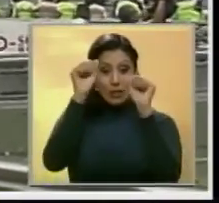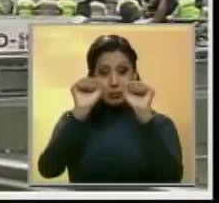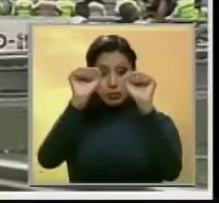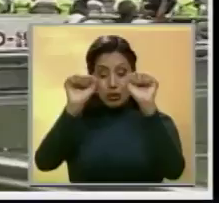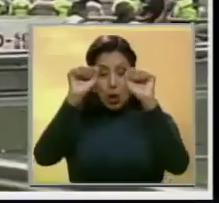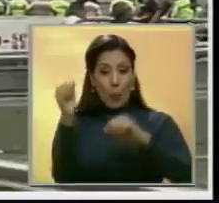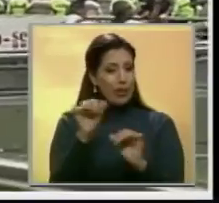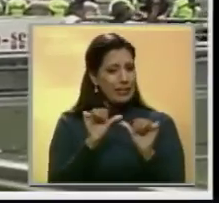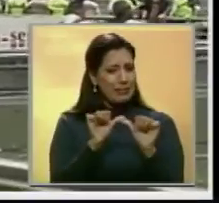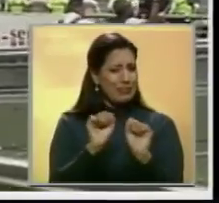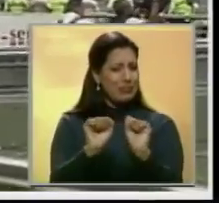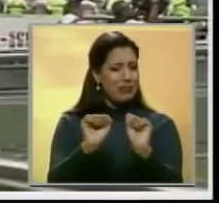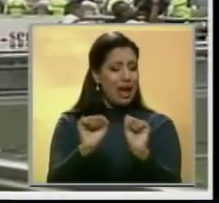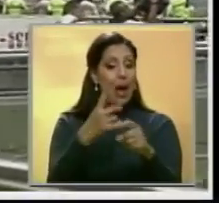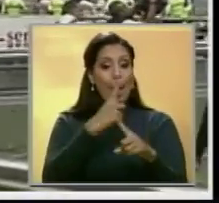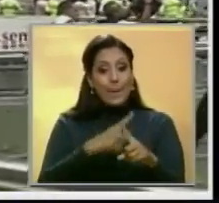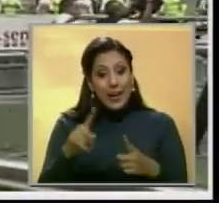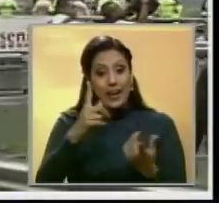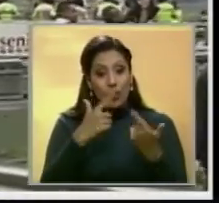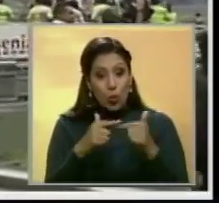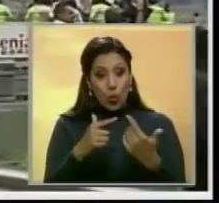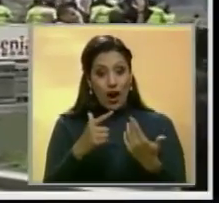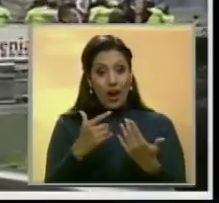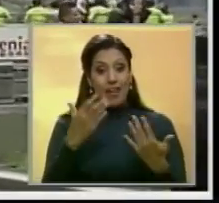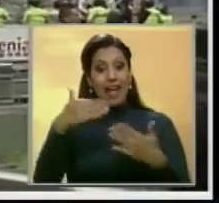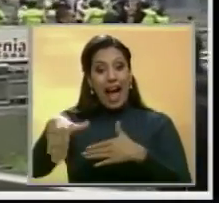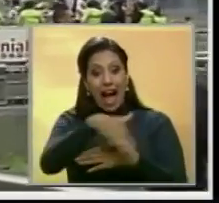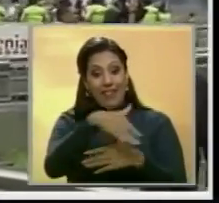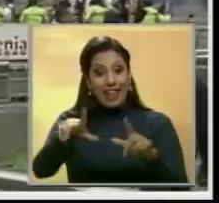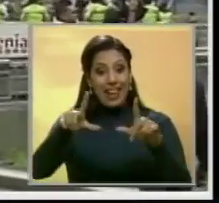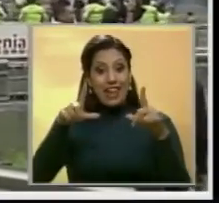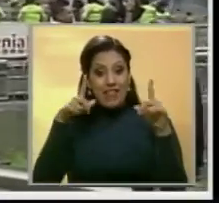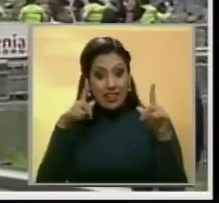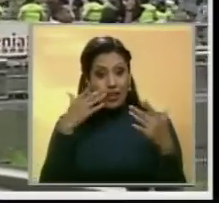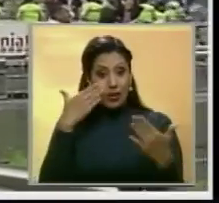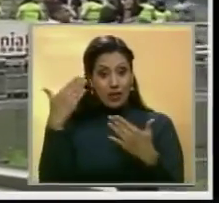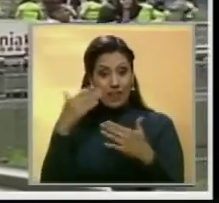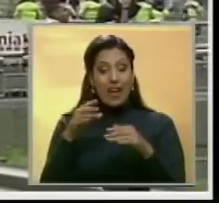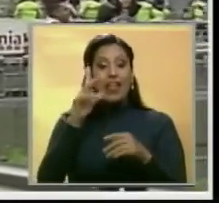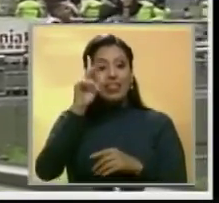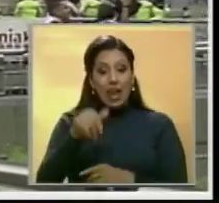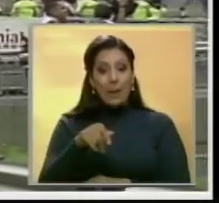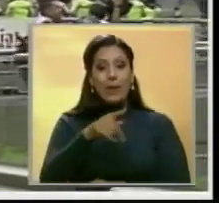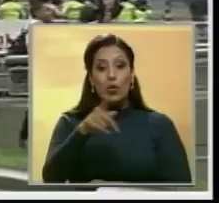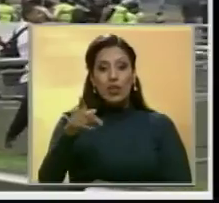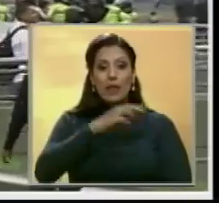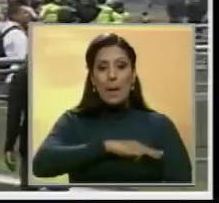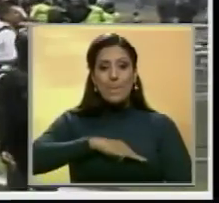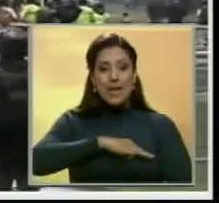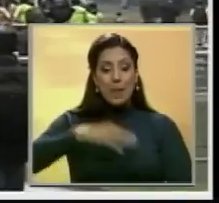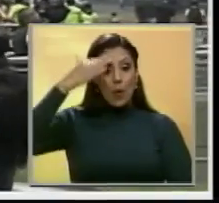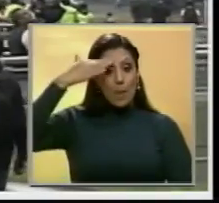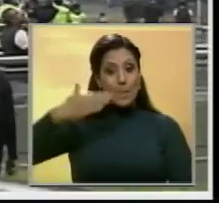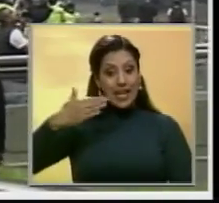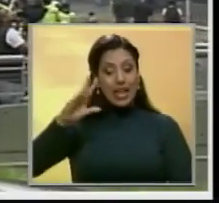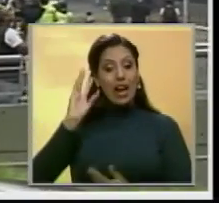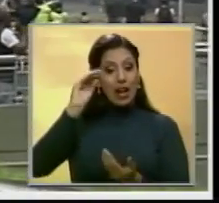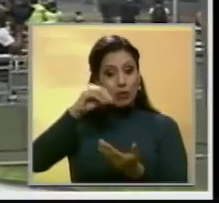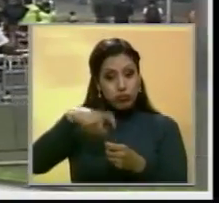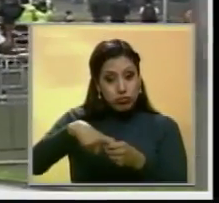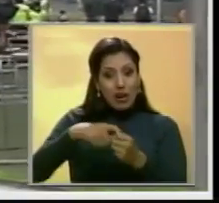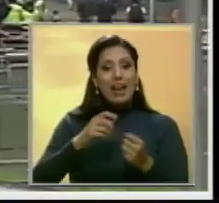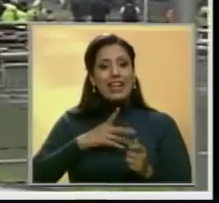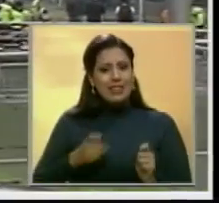policial se mantiene aquí en este punto de la avenida Libertador, así como también miembros de la Guardia Nacional